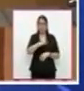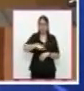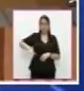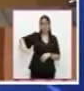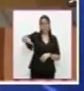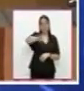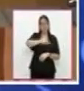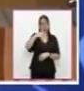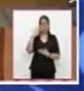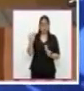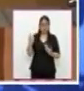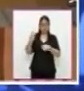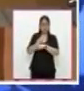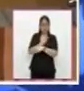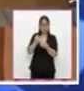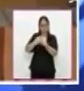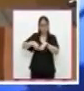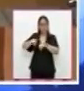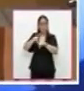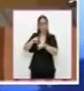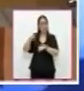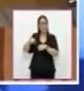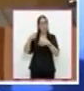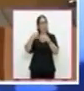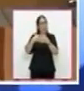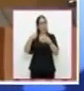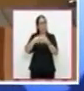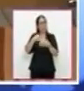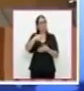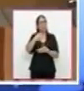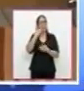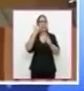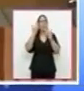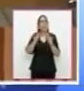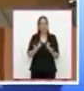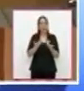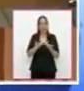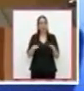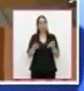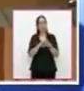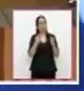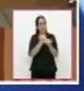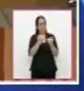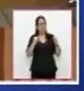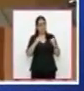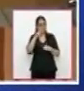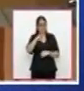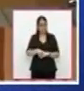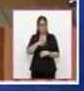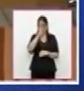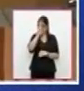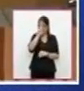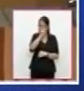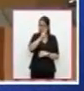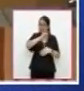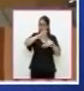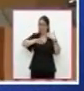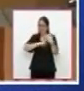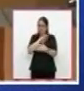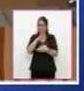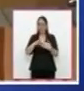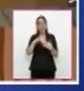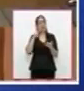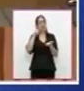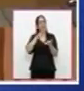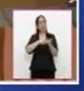parte, digamos, de ese grupo de personas que íbamos viendo qué regulación, qué lineamientos,